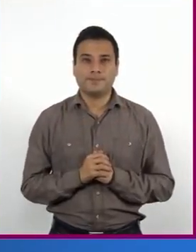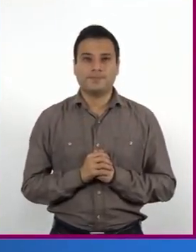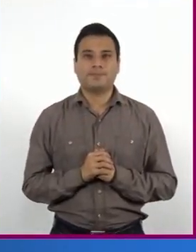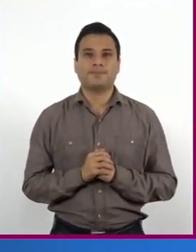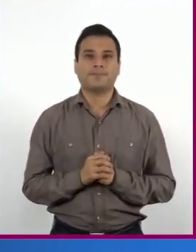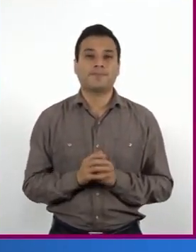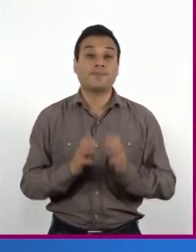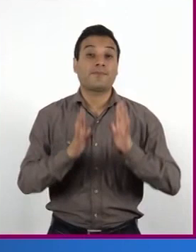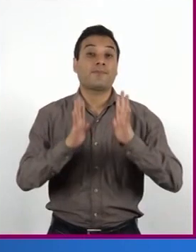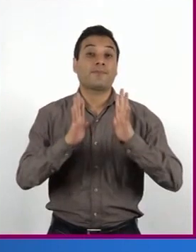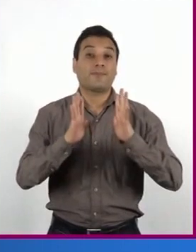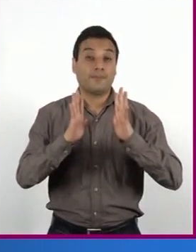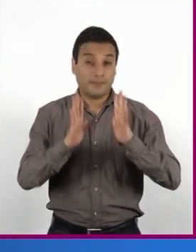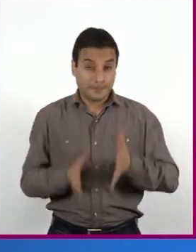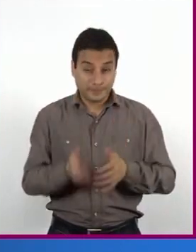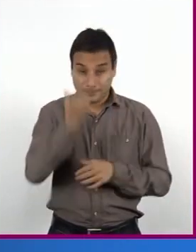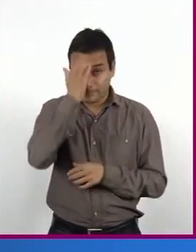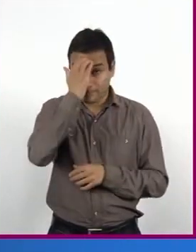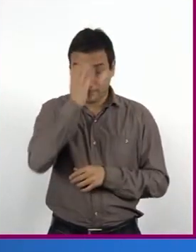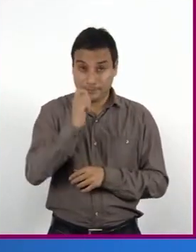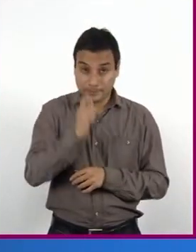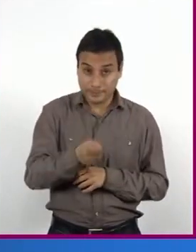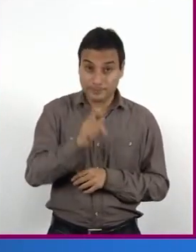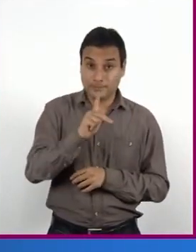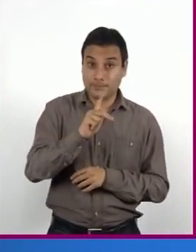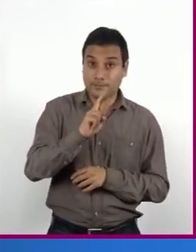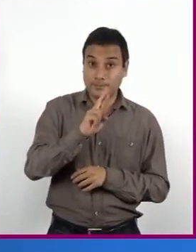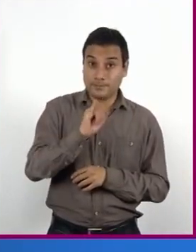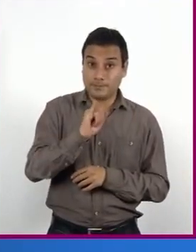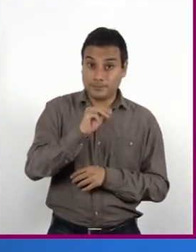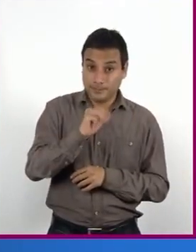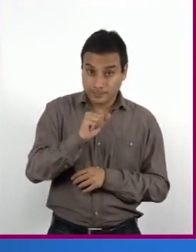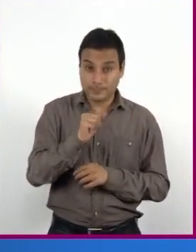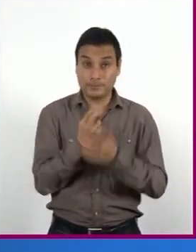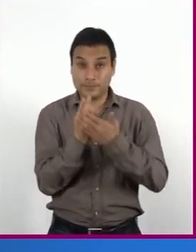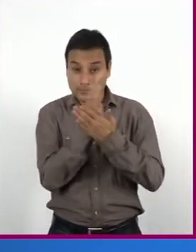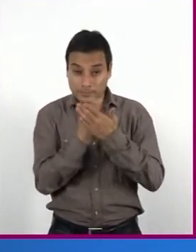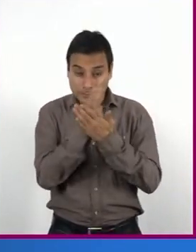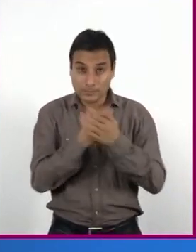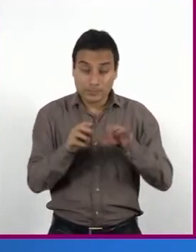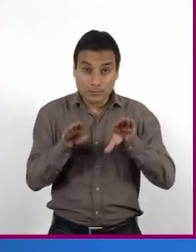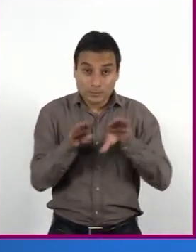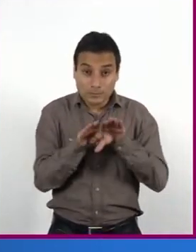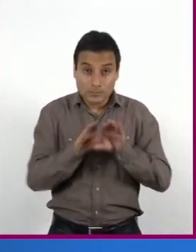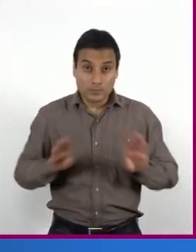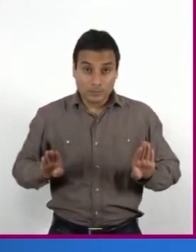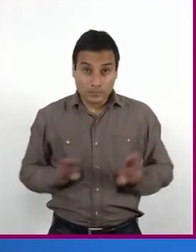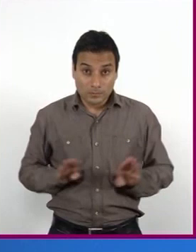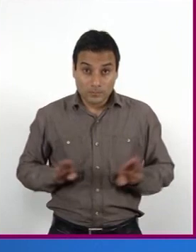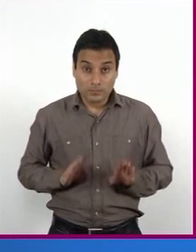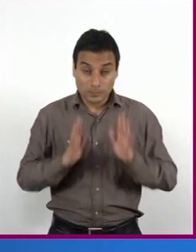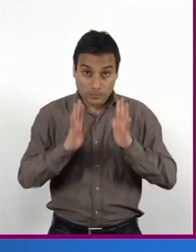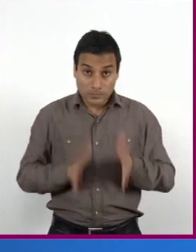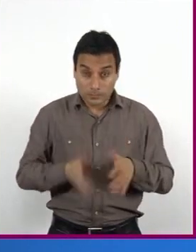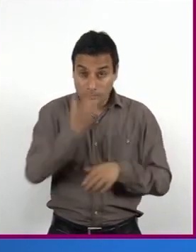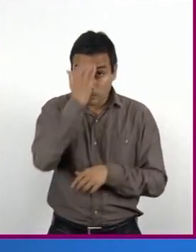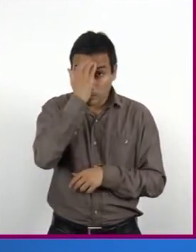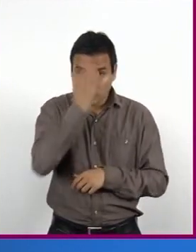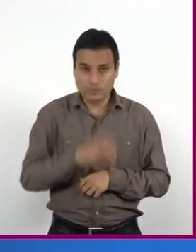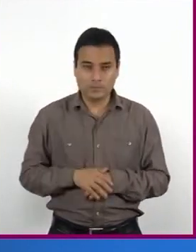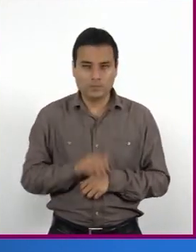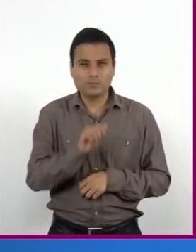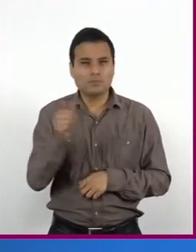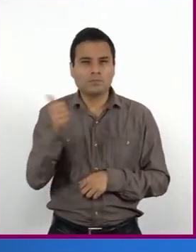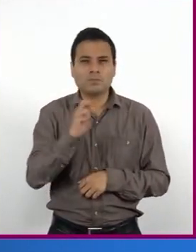Ya que sabemos qué son los prismas rectos, cómo son sus desarrollos planos y cuáles son sus características, ¿qué otro reto